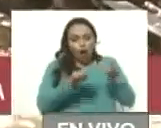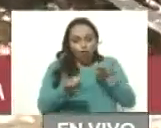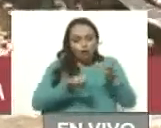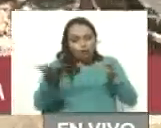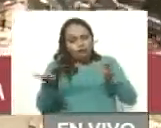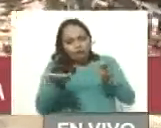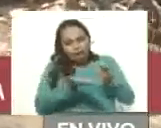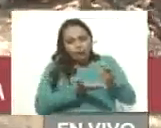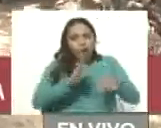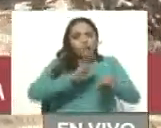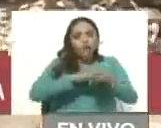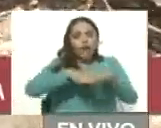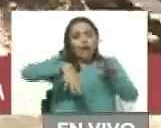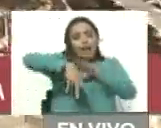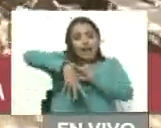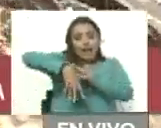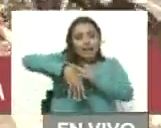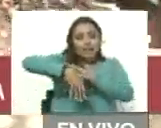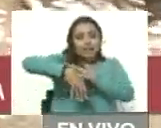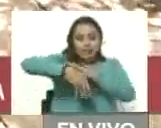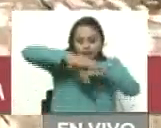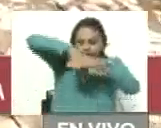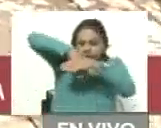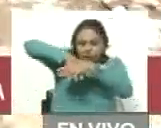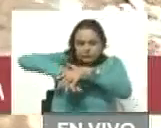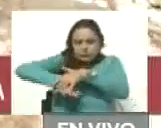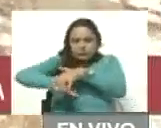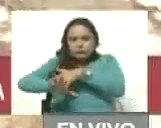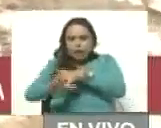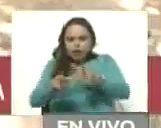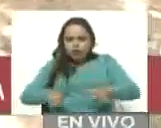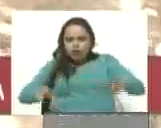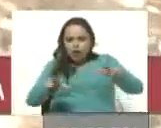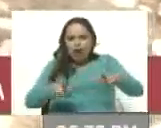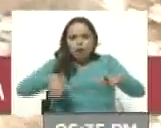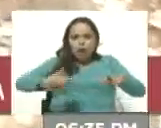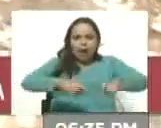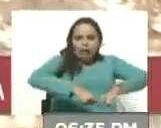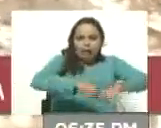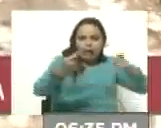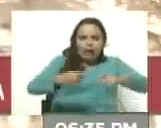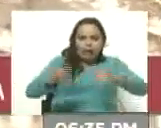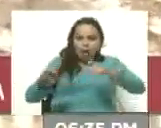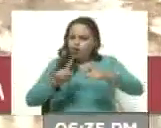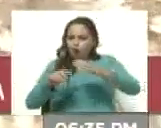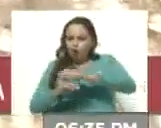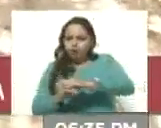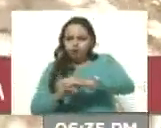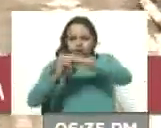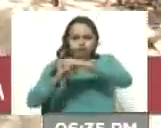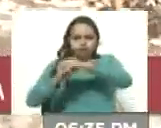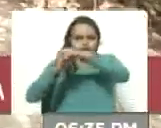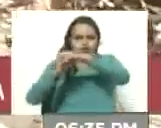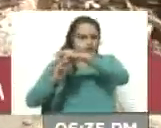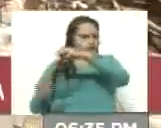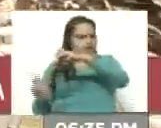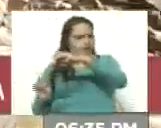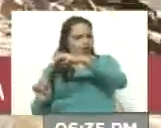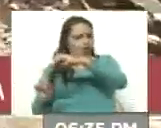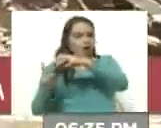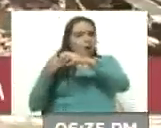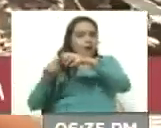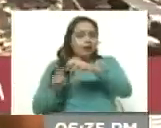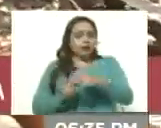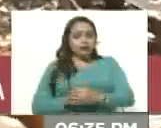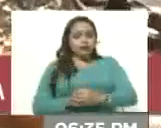porque sus raíces que se meten hacia los servicios pueden no levantan no es que levantan los pisos sino